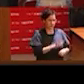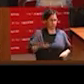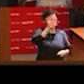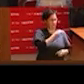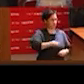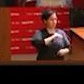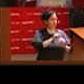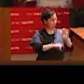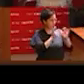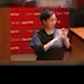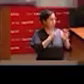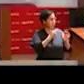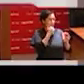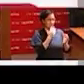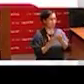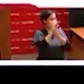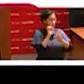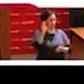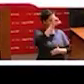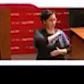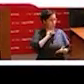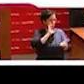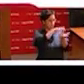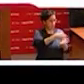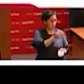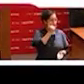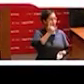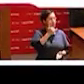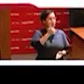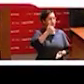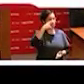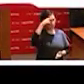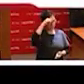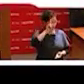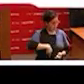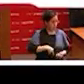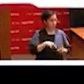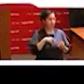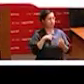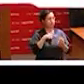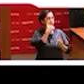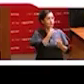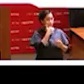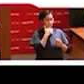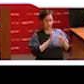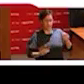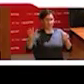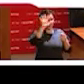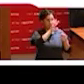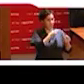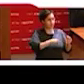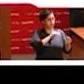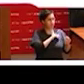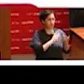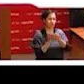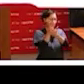español tenemos sede en todas las comunidades autónomas en la ciudad Autónoma de melilla y atendemos en en el resto en lo que es la Península ibérica atendemos todas